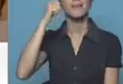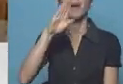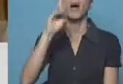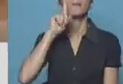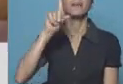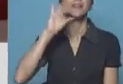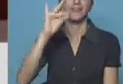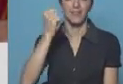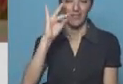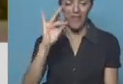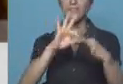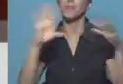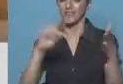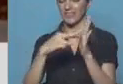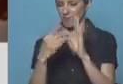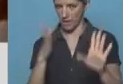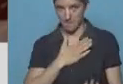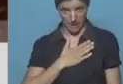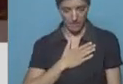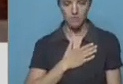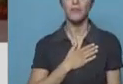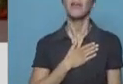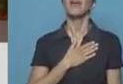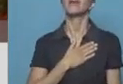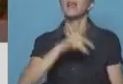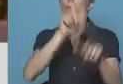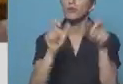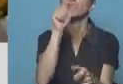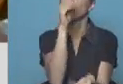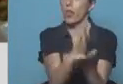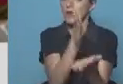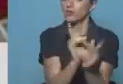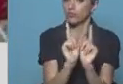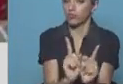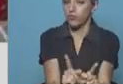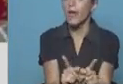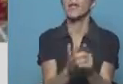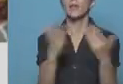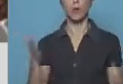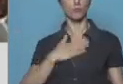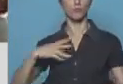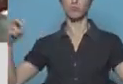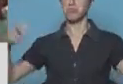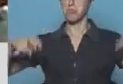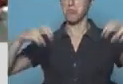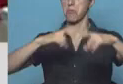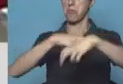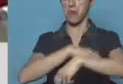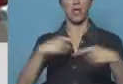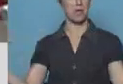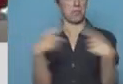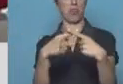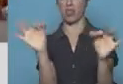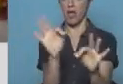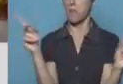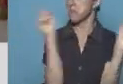La gobernabilidad democrática es lograr que la gente tenga sus derechos y que entonces podamos caminar en la calle sin enfrentamientos,